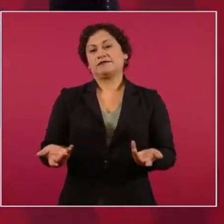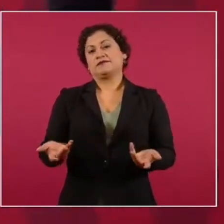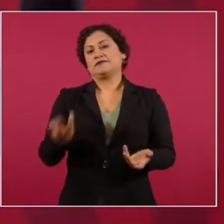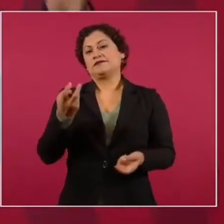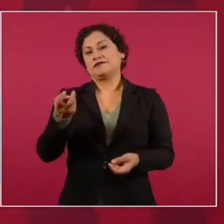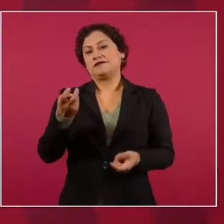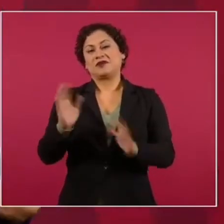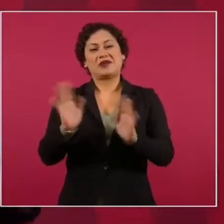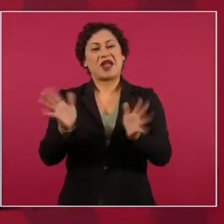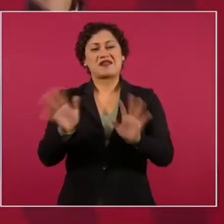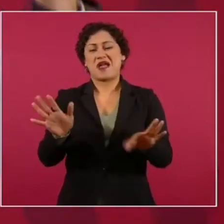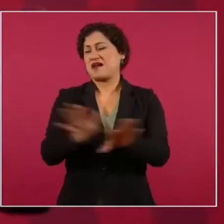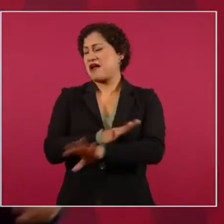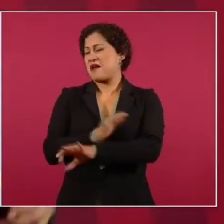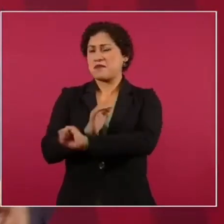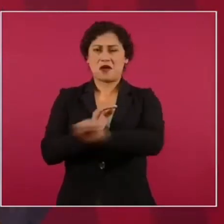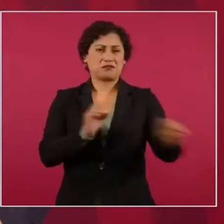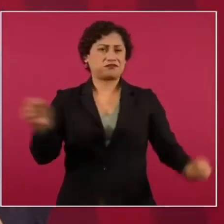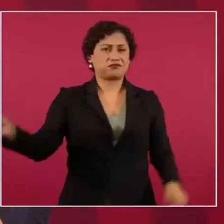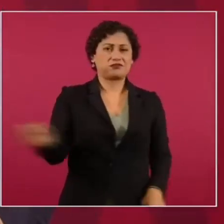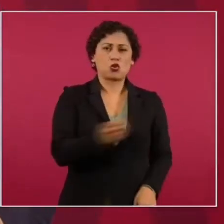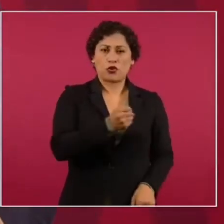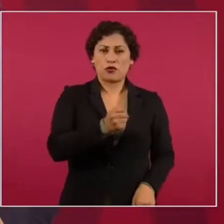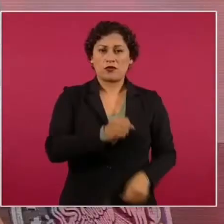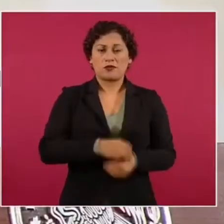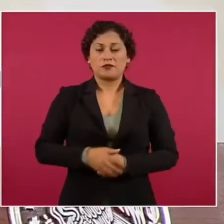Ya, que vengan otros. O sea,